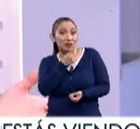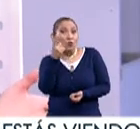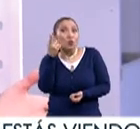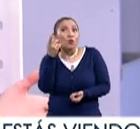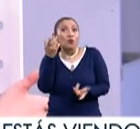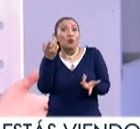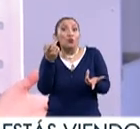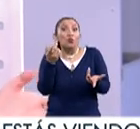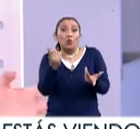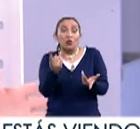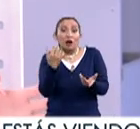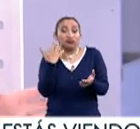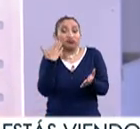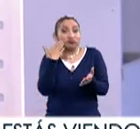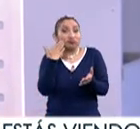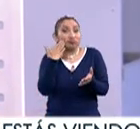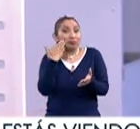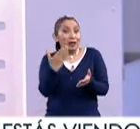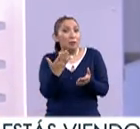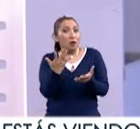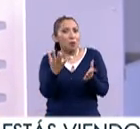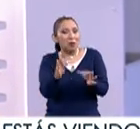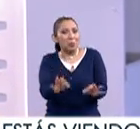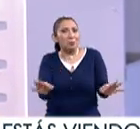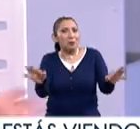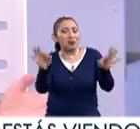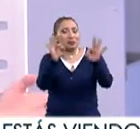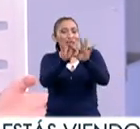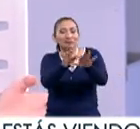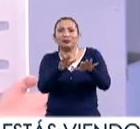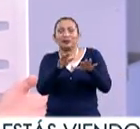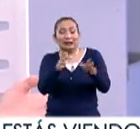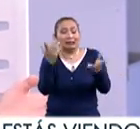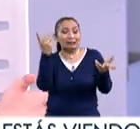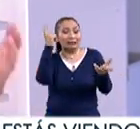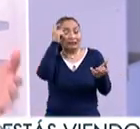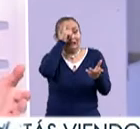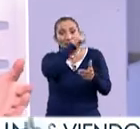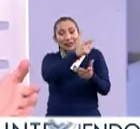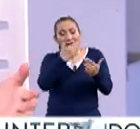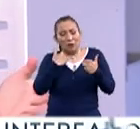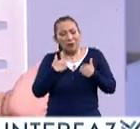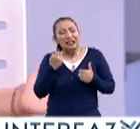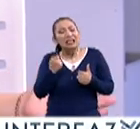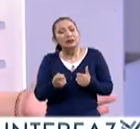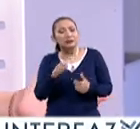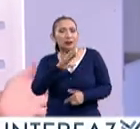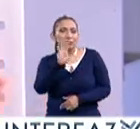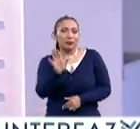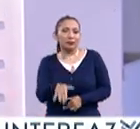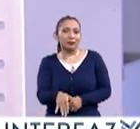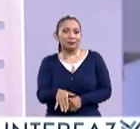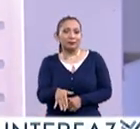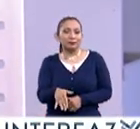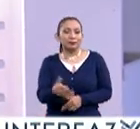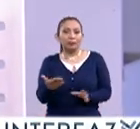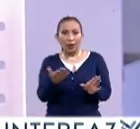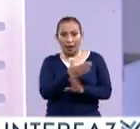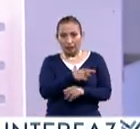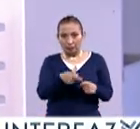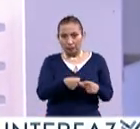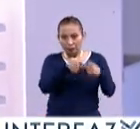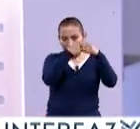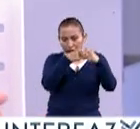uno de los momentos más enigmáticos y paradigmáticos de ser humanos, que es la muerte. Y pues antes de irnos